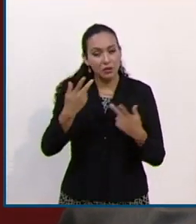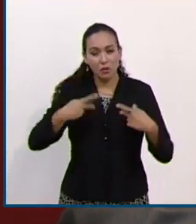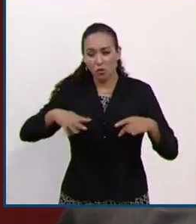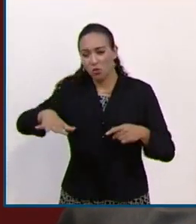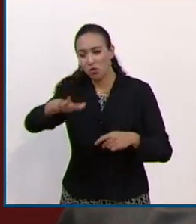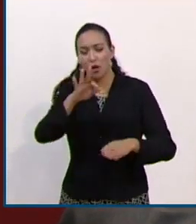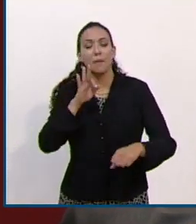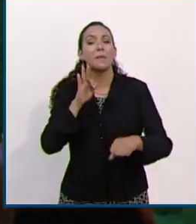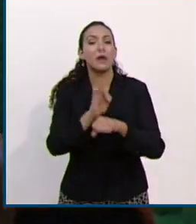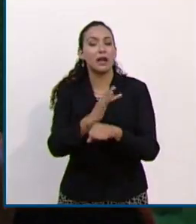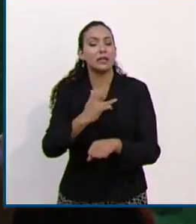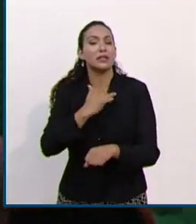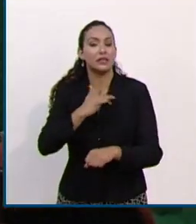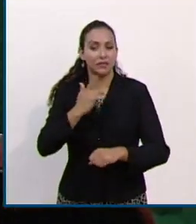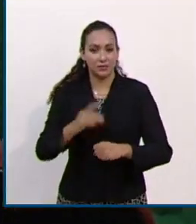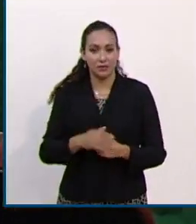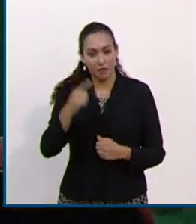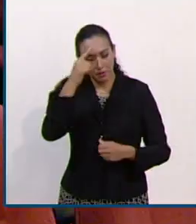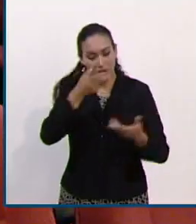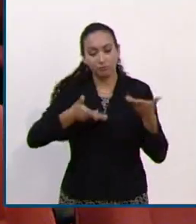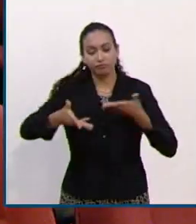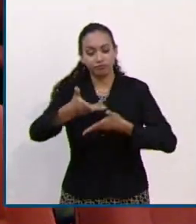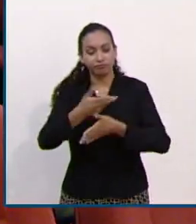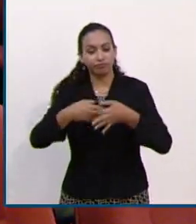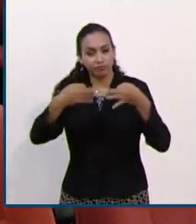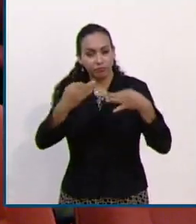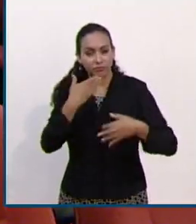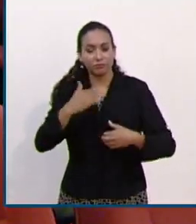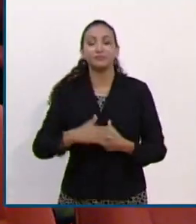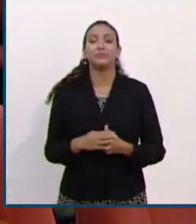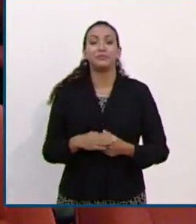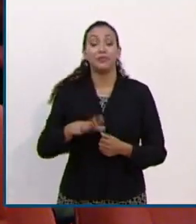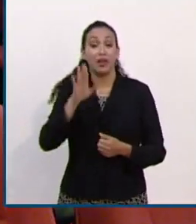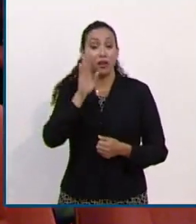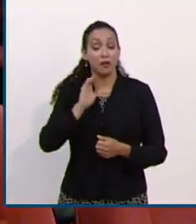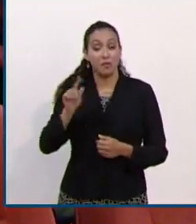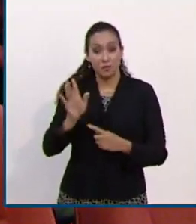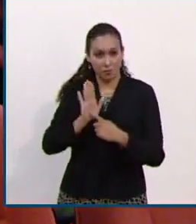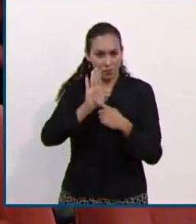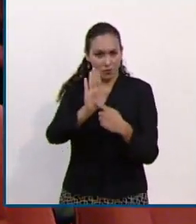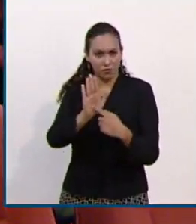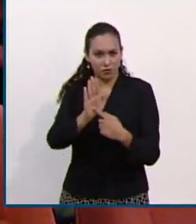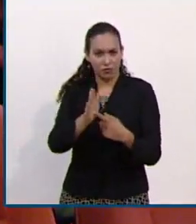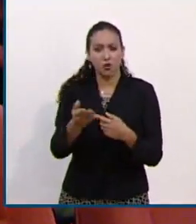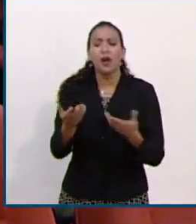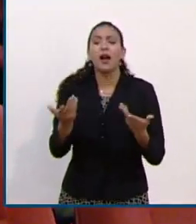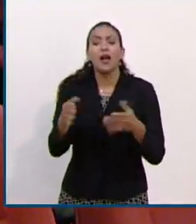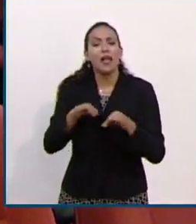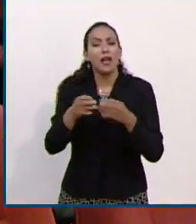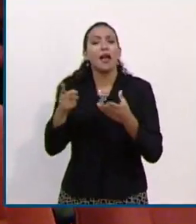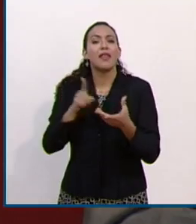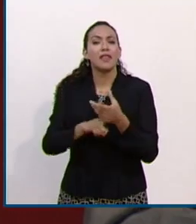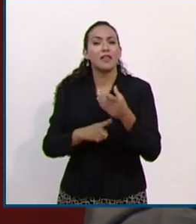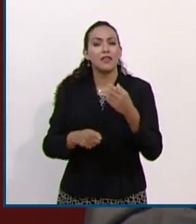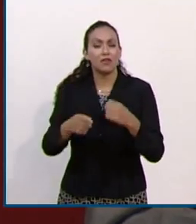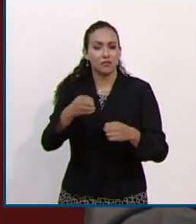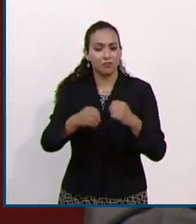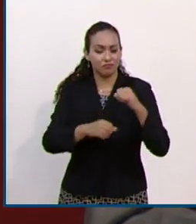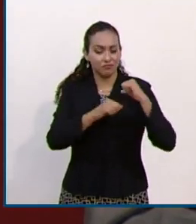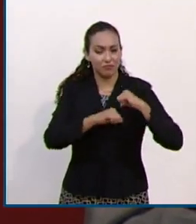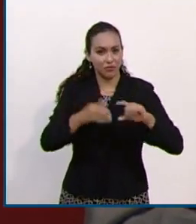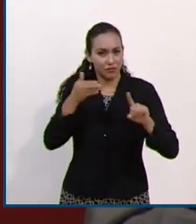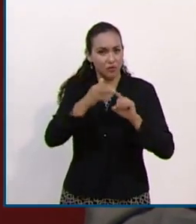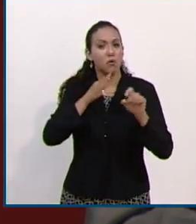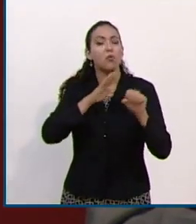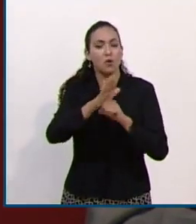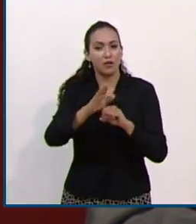la armonía social. En el marco de la conmemoración, la ministra destacó las producciones del canal del Poder Judicial de la Federación enfocadas